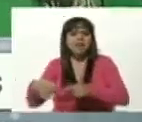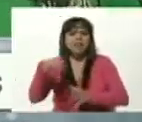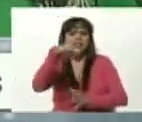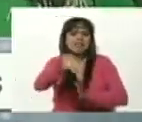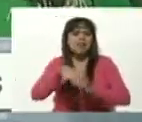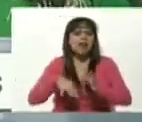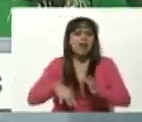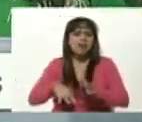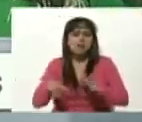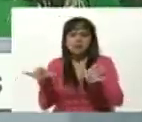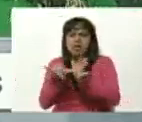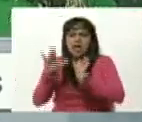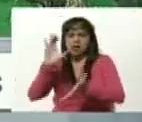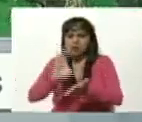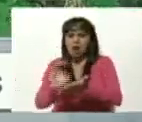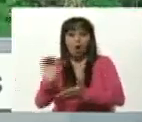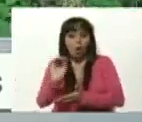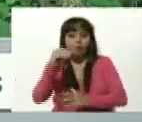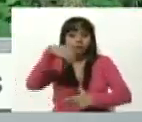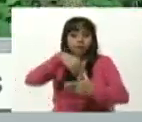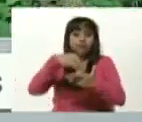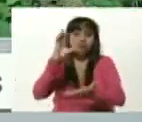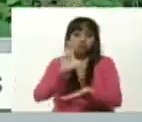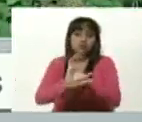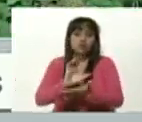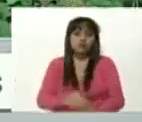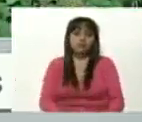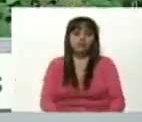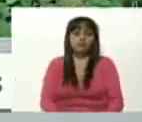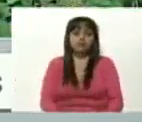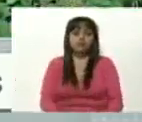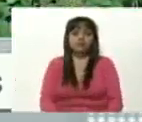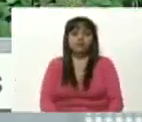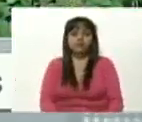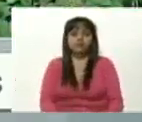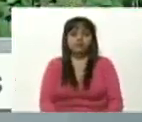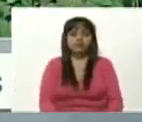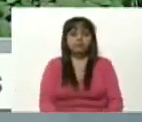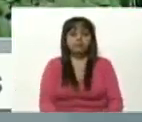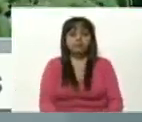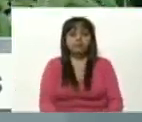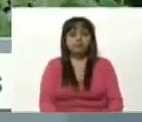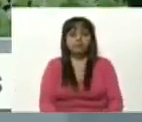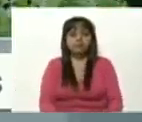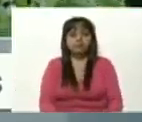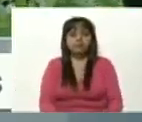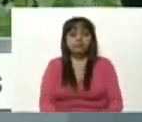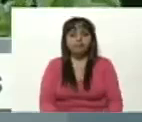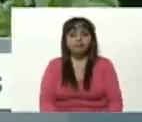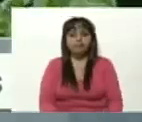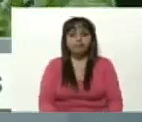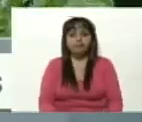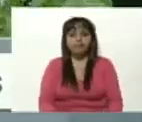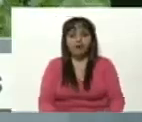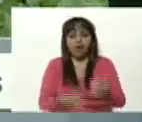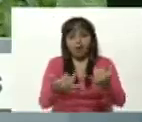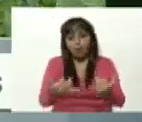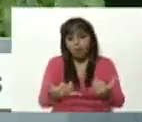sembradíos periurbanos y urbanos. Verdaderamente, Casandra, así debe ser. Ahora,